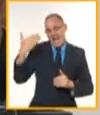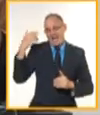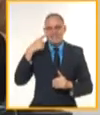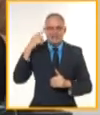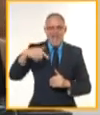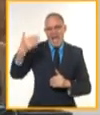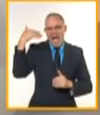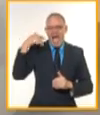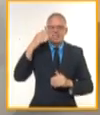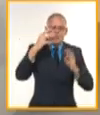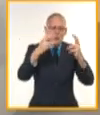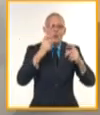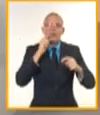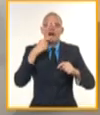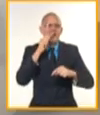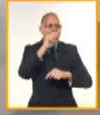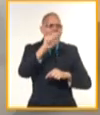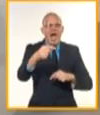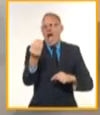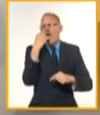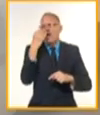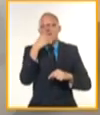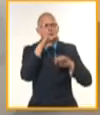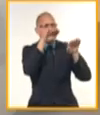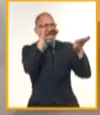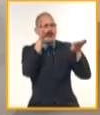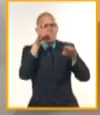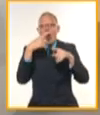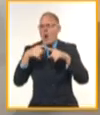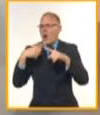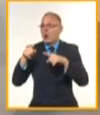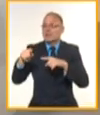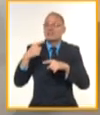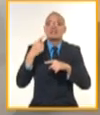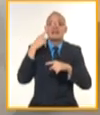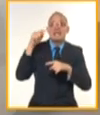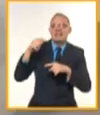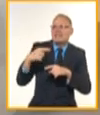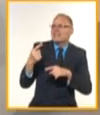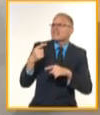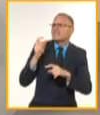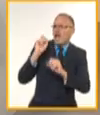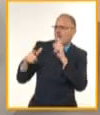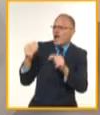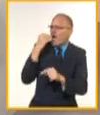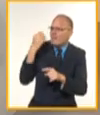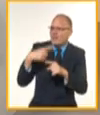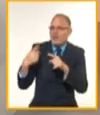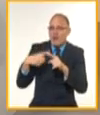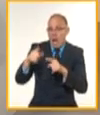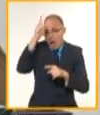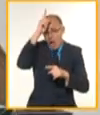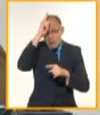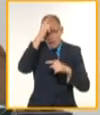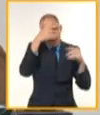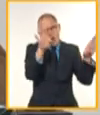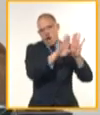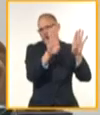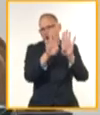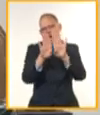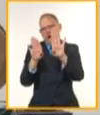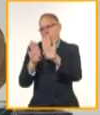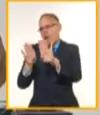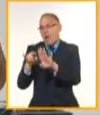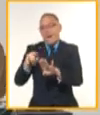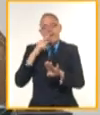panaderías, de tiendas de alimentos que han estado cerrando en Alemania porque no tienen para costearla ni la propia energía, ni tampoco las compras